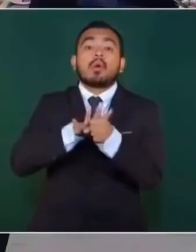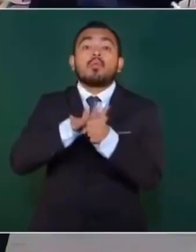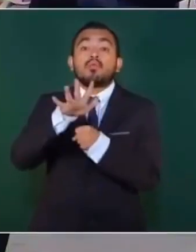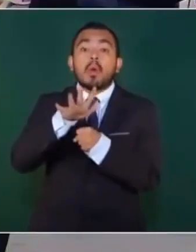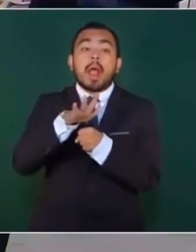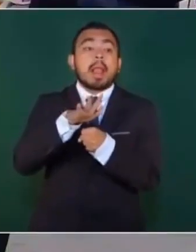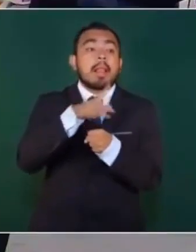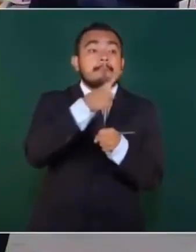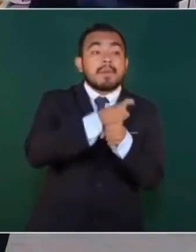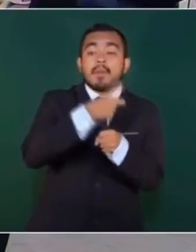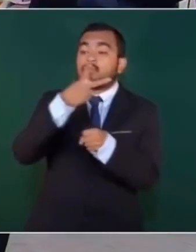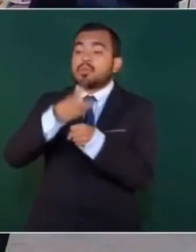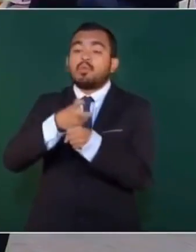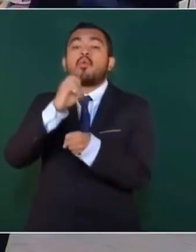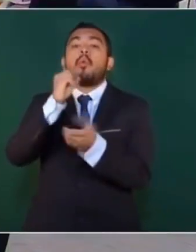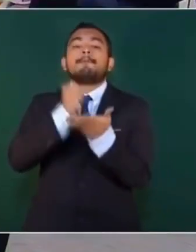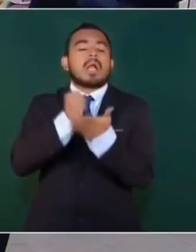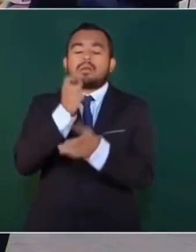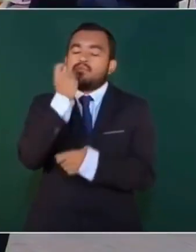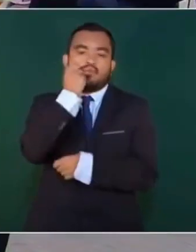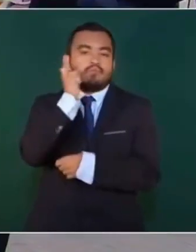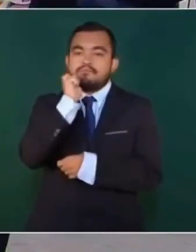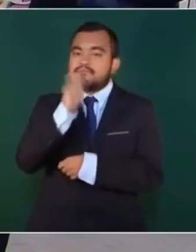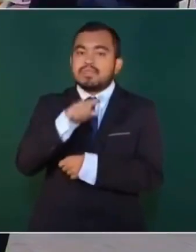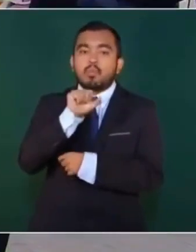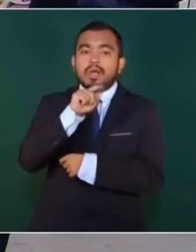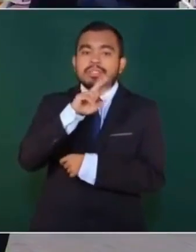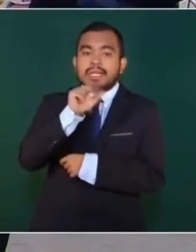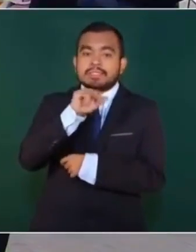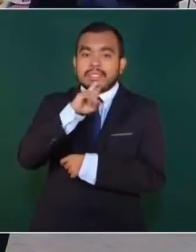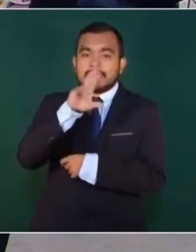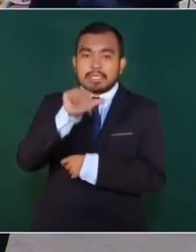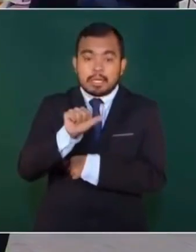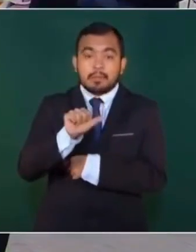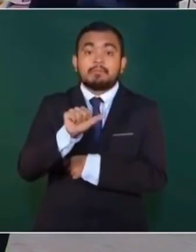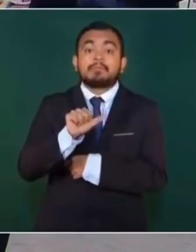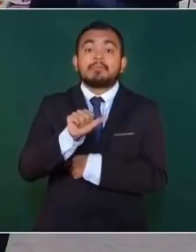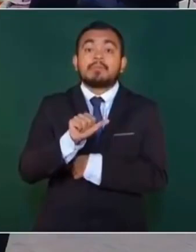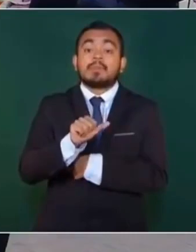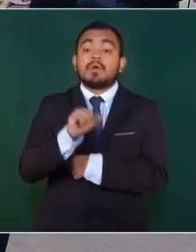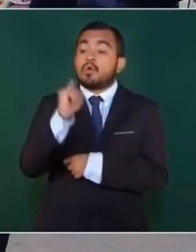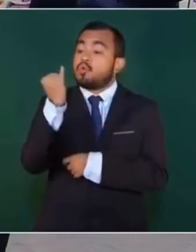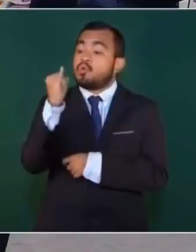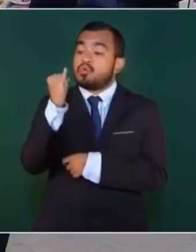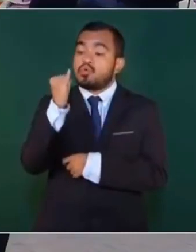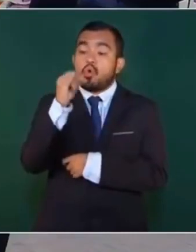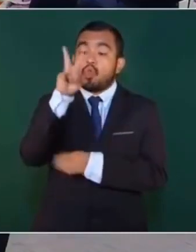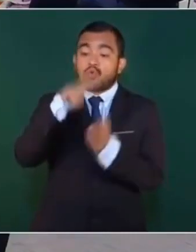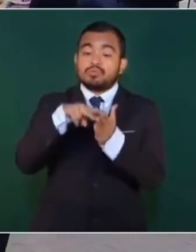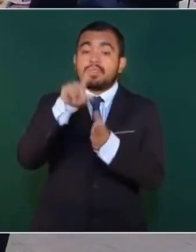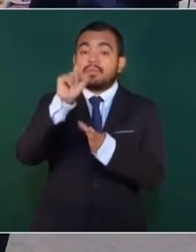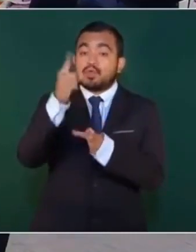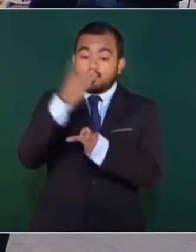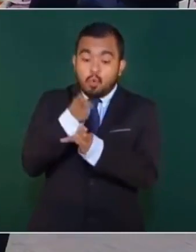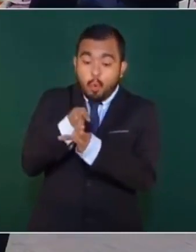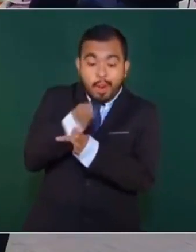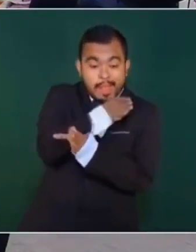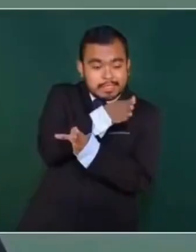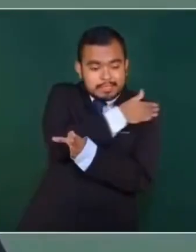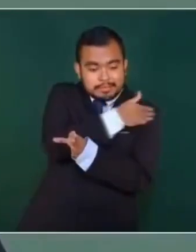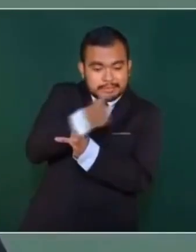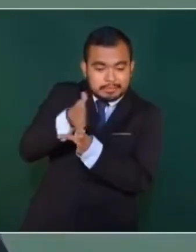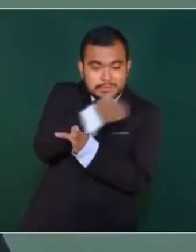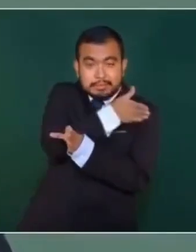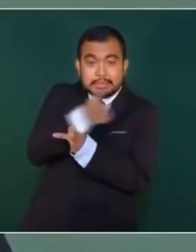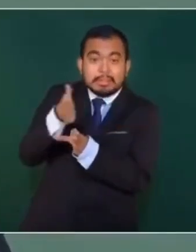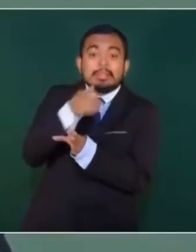vacunación. Inician las personas vacunadas antes de junio de 2021. La enorme mayoría de personas adultas mayores